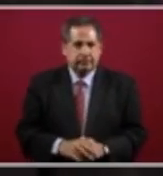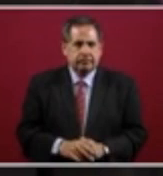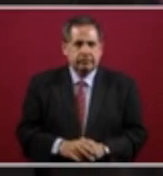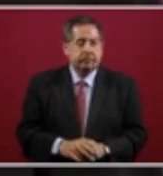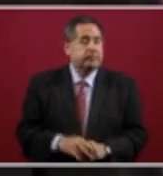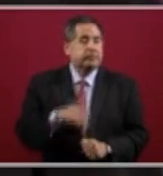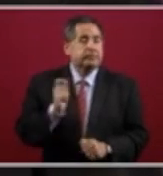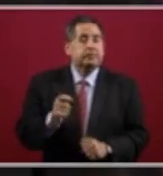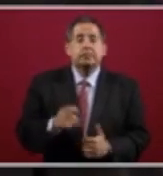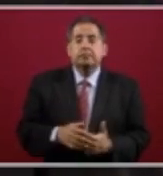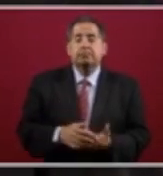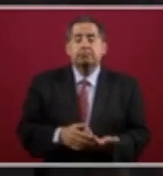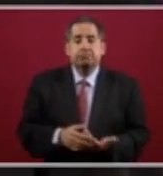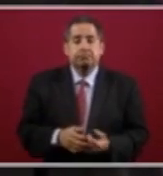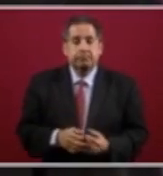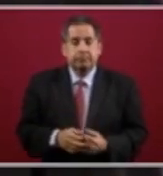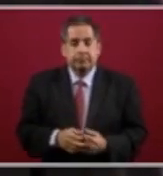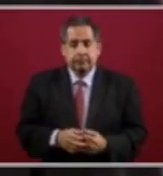uso de